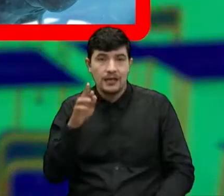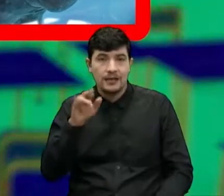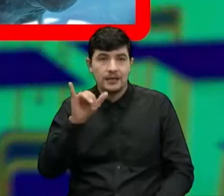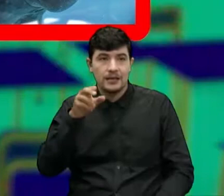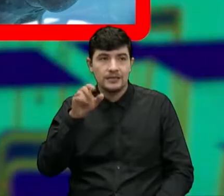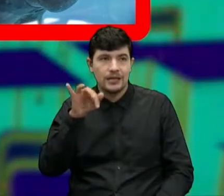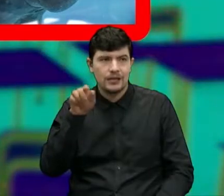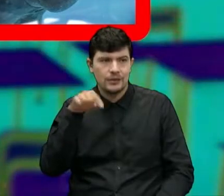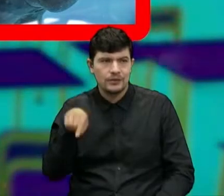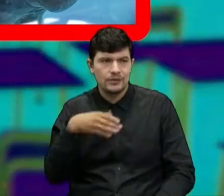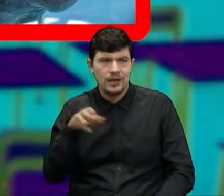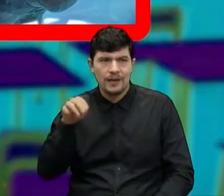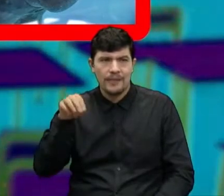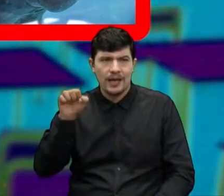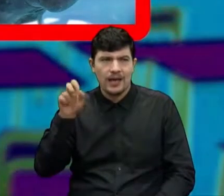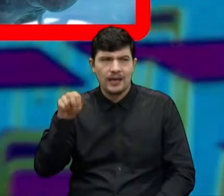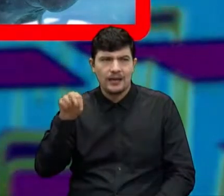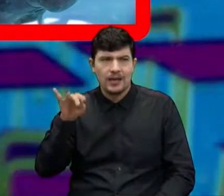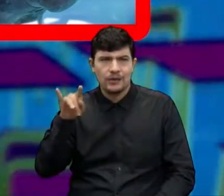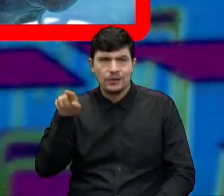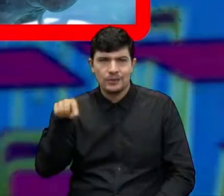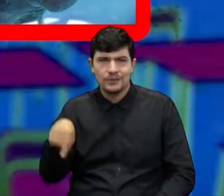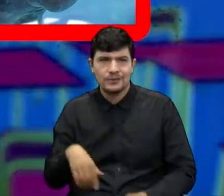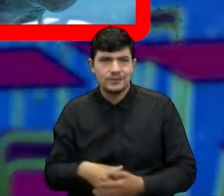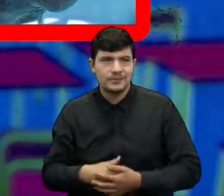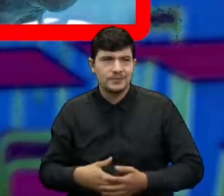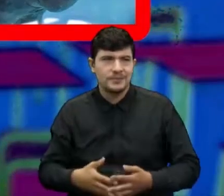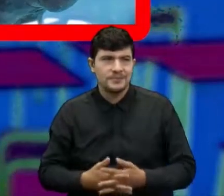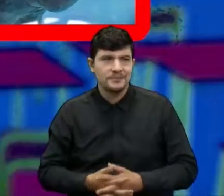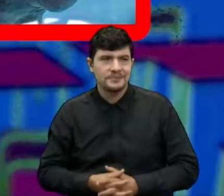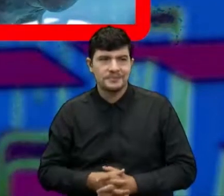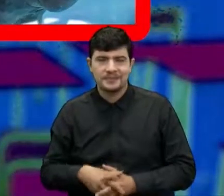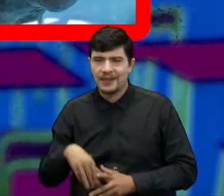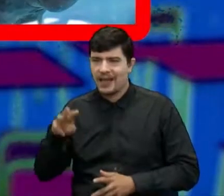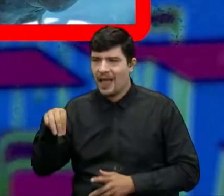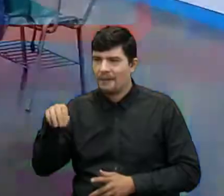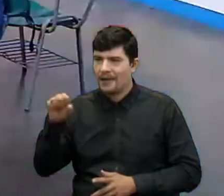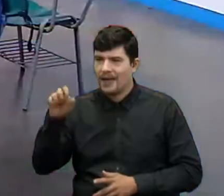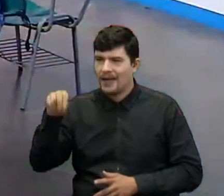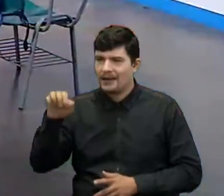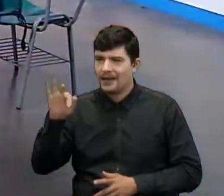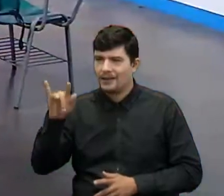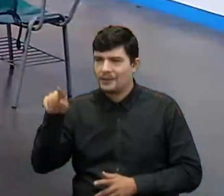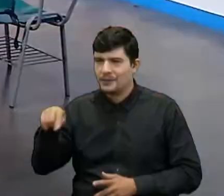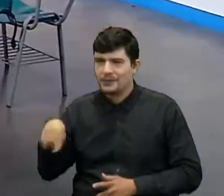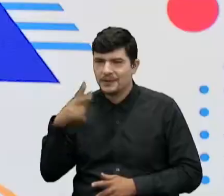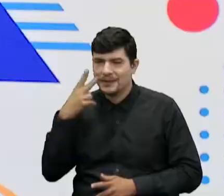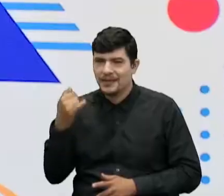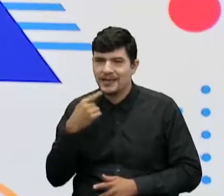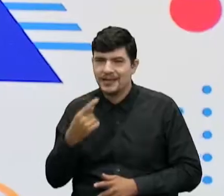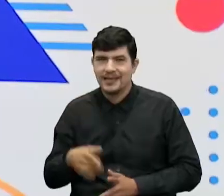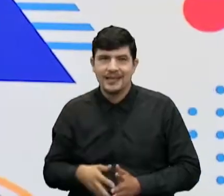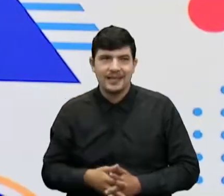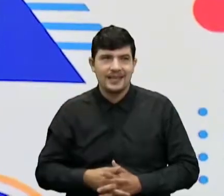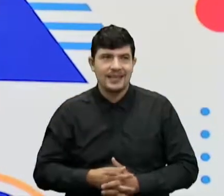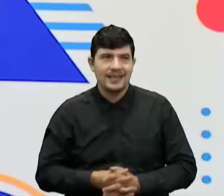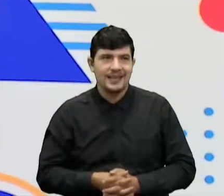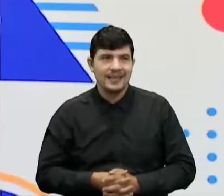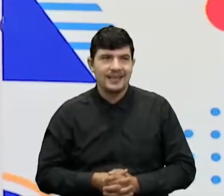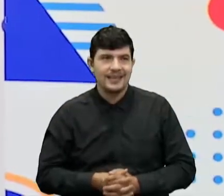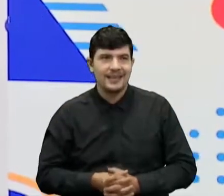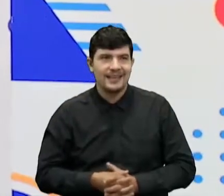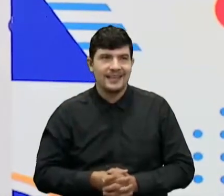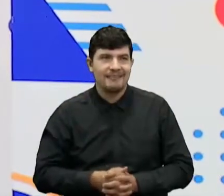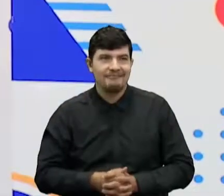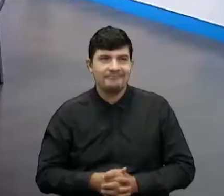Como una palabra Santanderiana Más bien Trichechus Manatus No Como de norte Porque Ariana dice Por ahí changos De la Patagonia